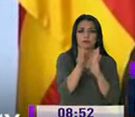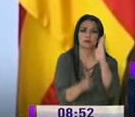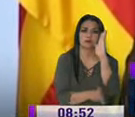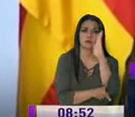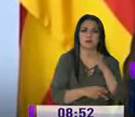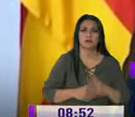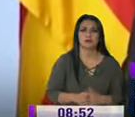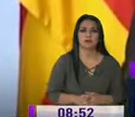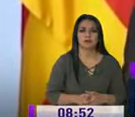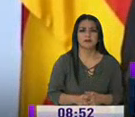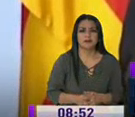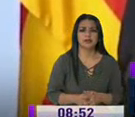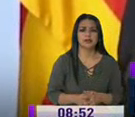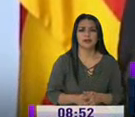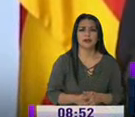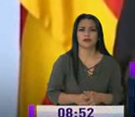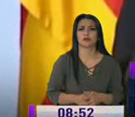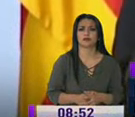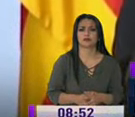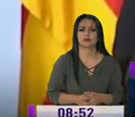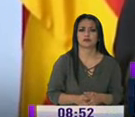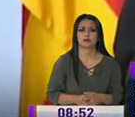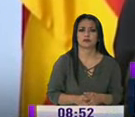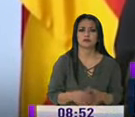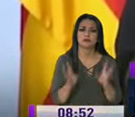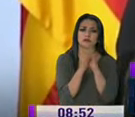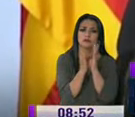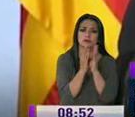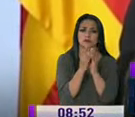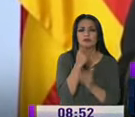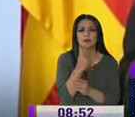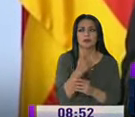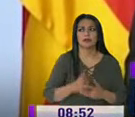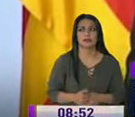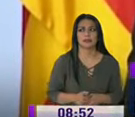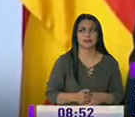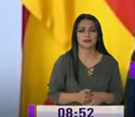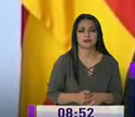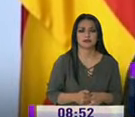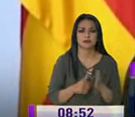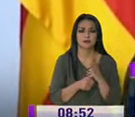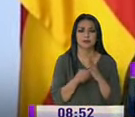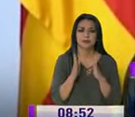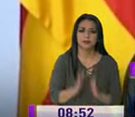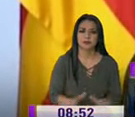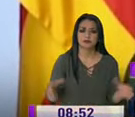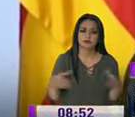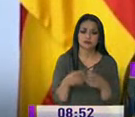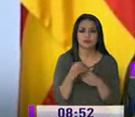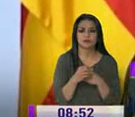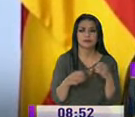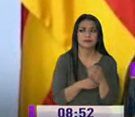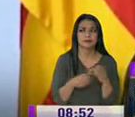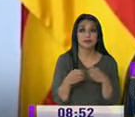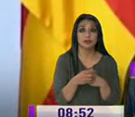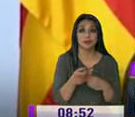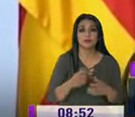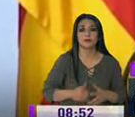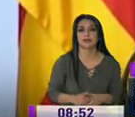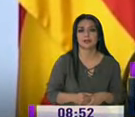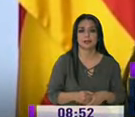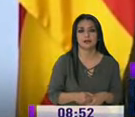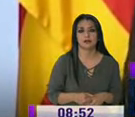columna guerrillera. Vamos a tener que emplear mayores recursos. Así Ecuador comienza a sentir con mayor fuerza los efectos de la paz en Colombia.